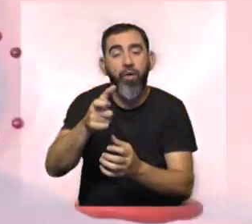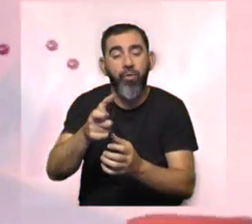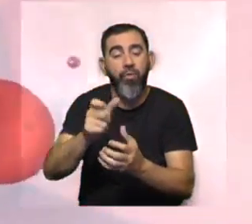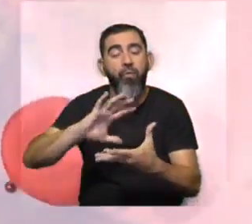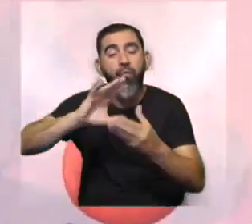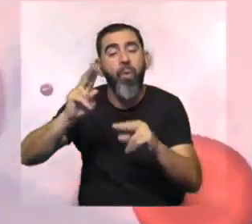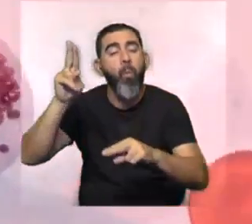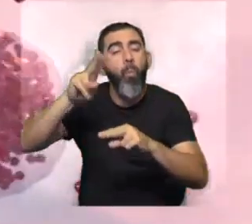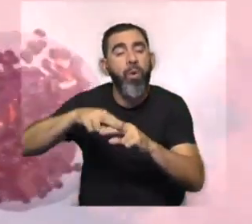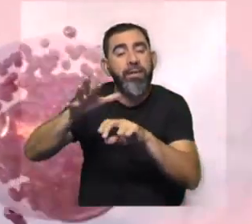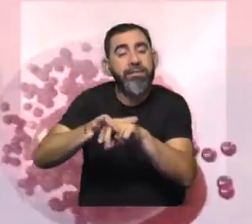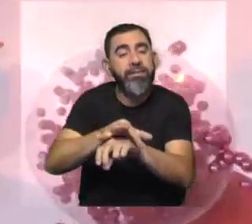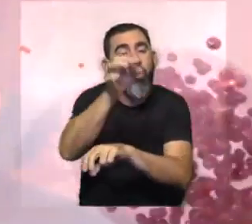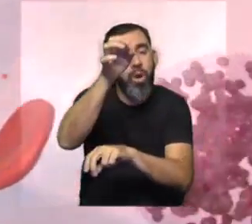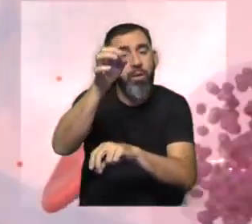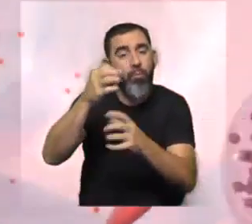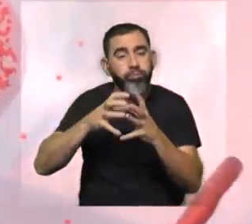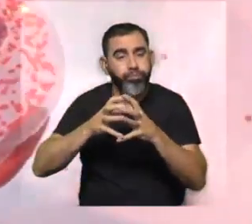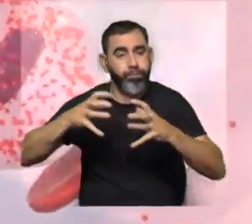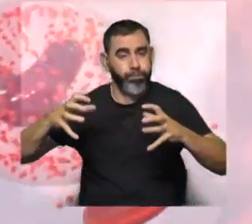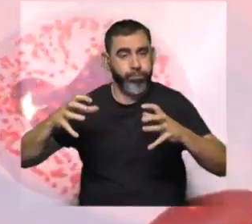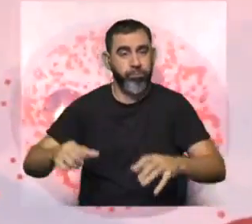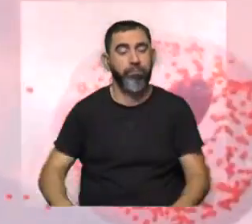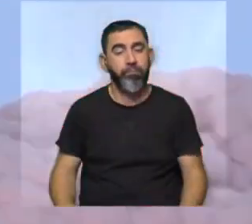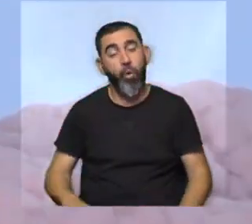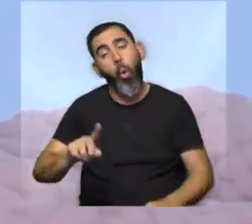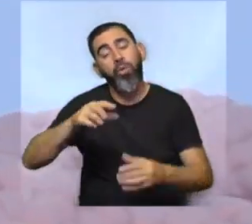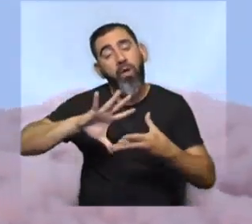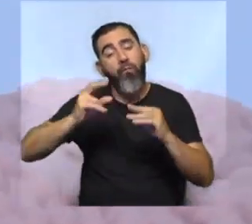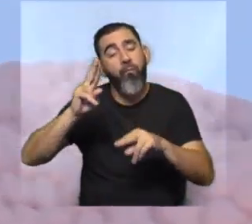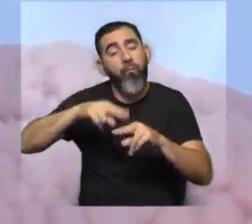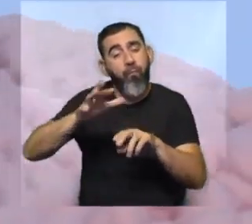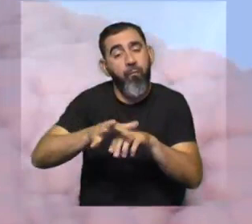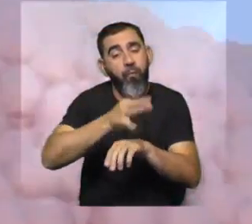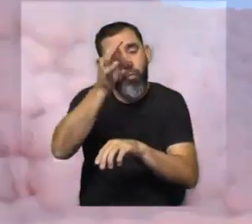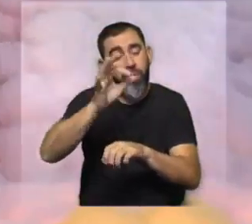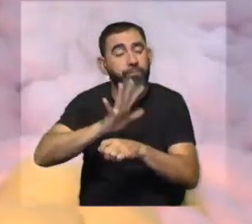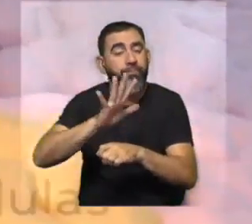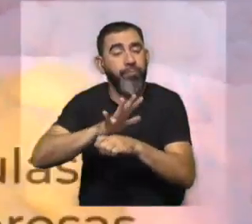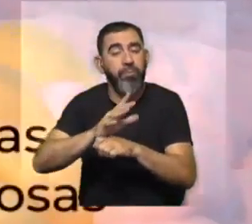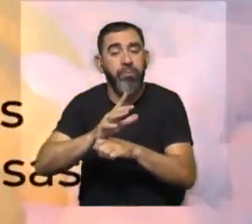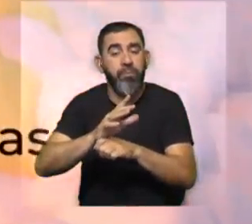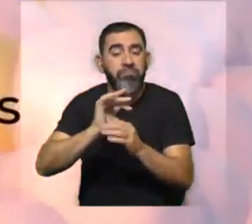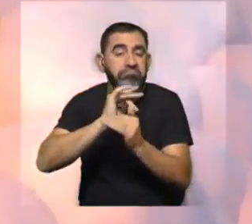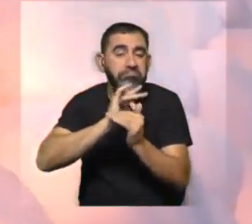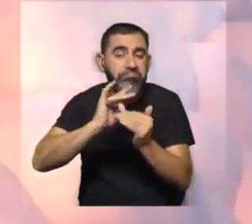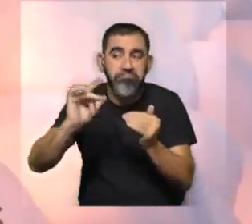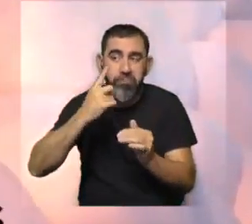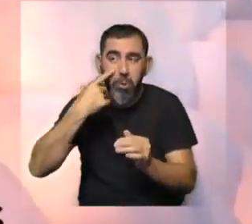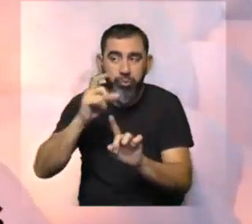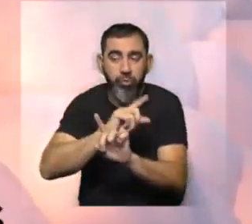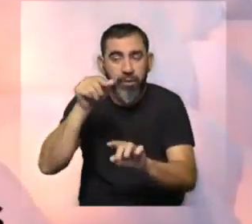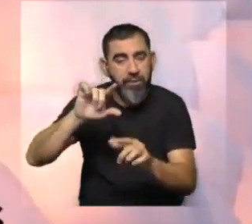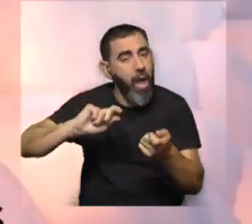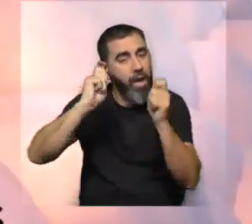tipo de muerte celular particularmente inflamatoria. Hay otros tipos de muerte celular que pasan como de una forma silente, desapercibida, pero este es